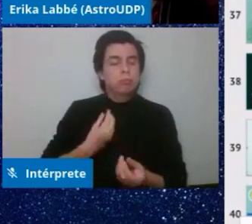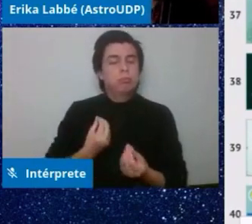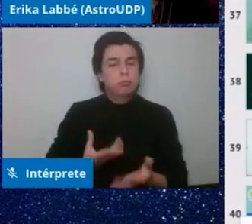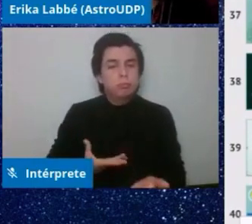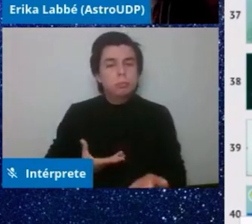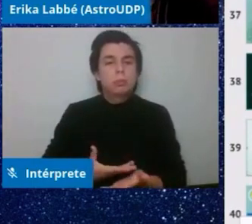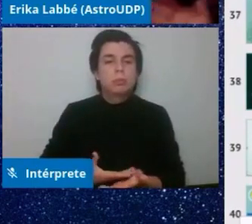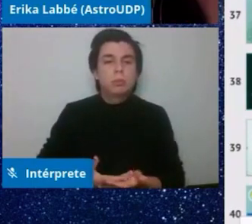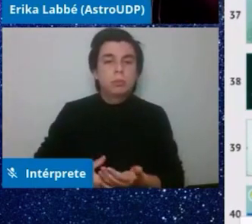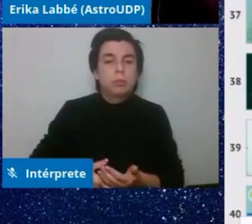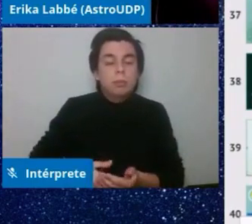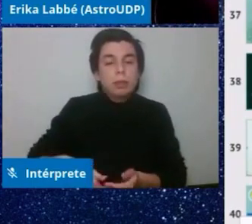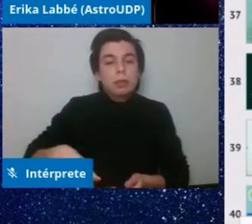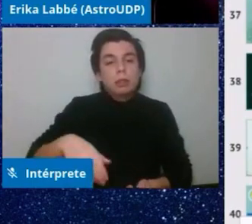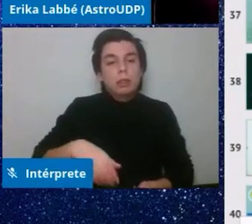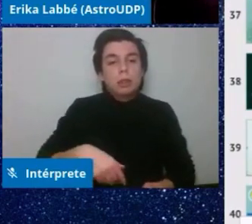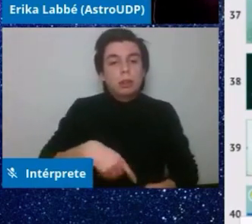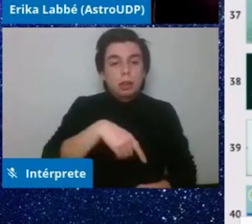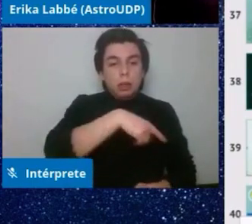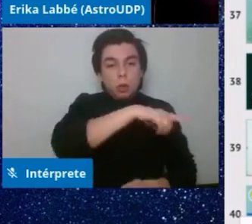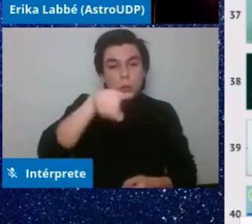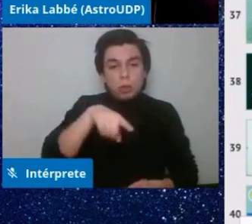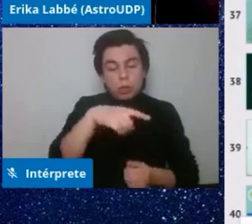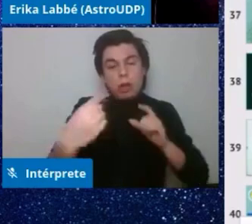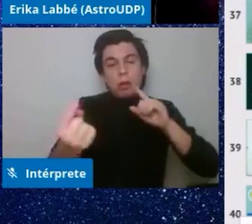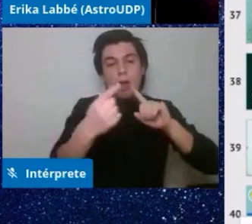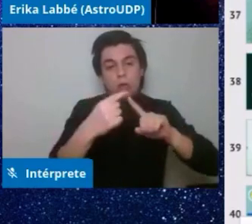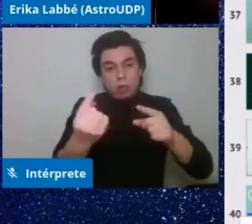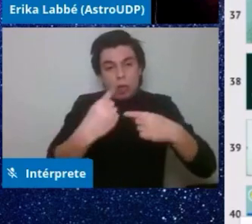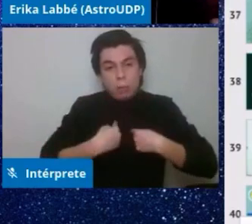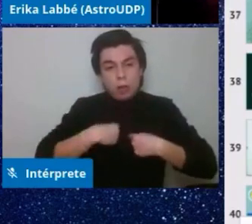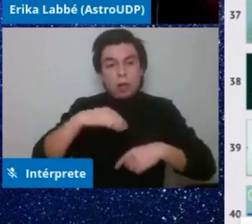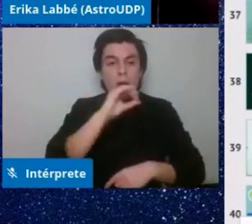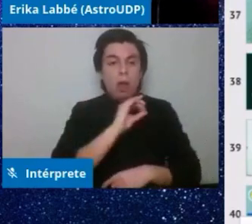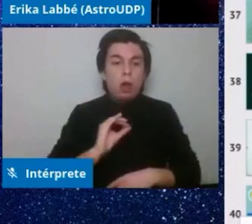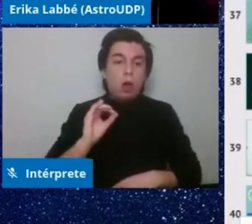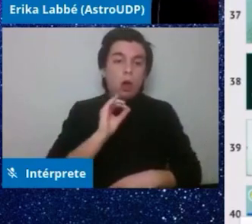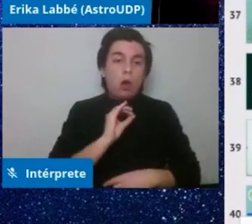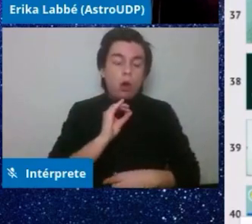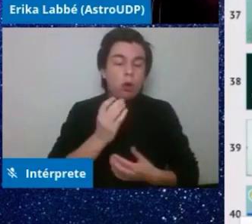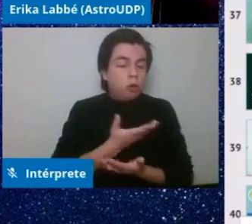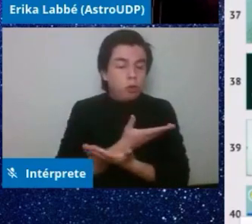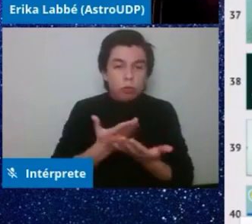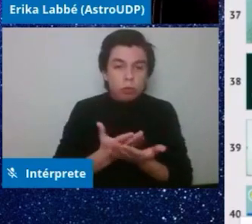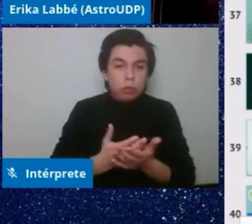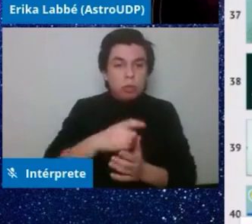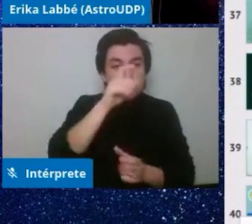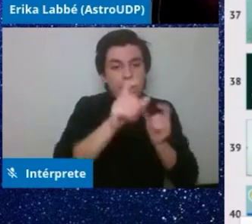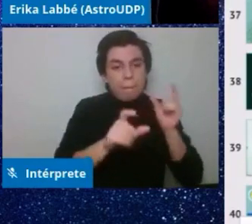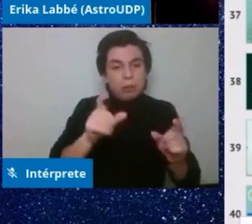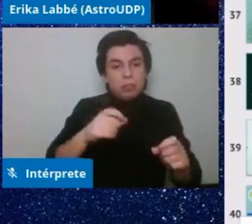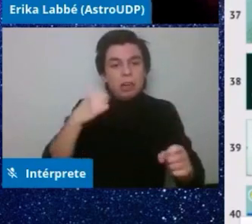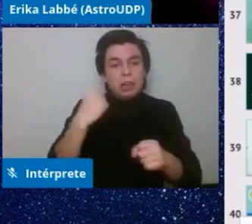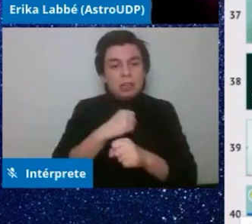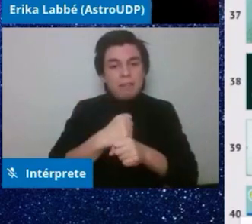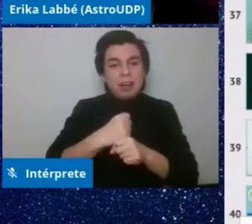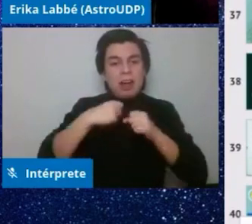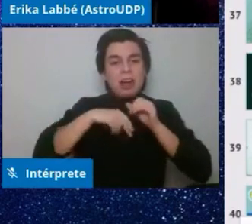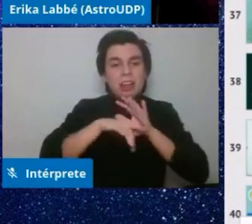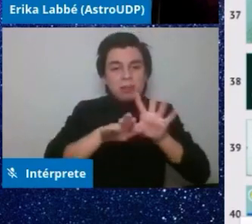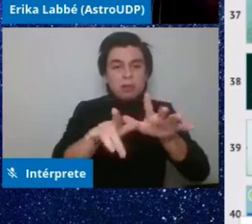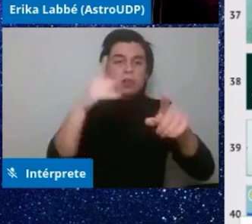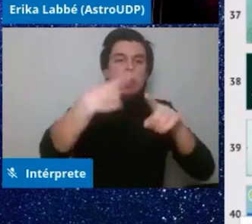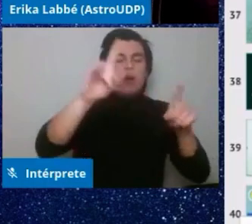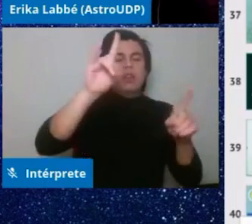conéctense conmigo, o en realidad también las personas que trabajan en difusión en las otras instituciones que estuve